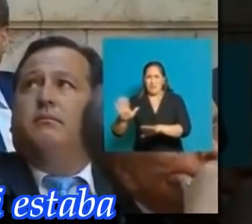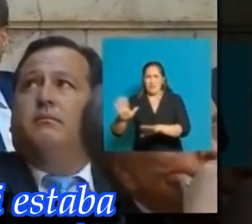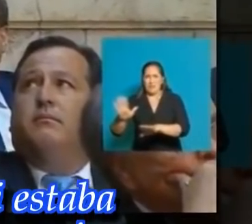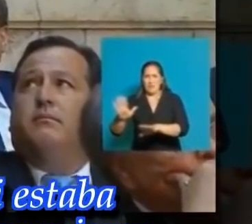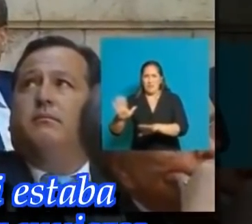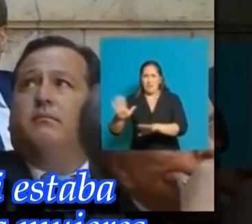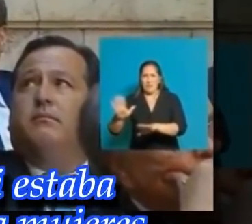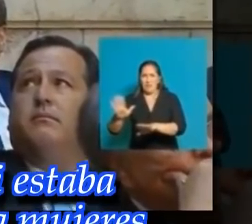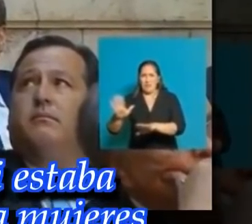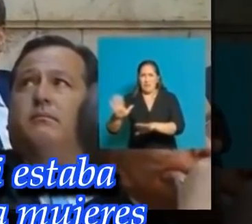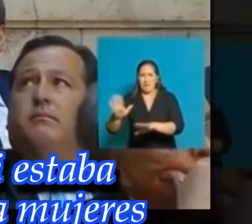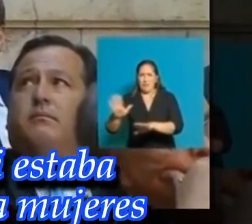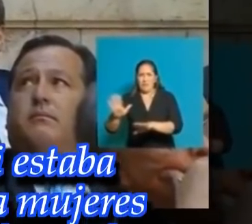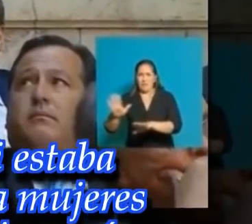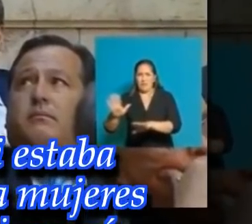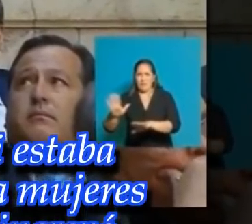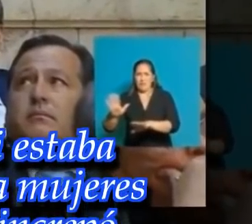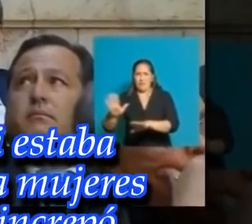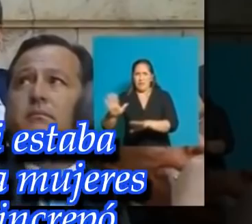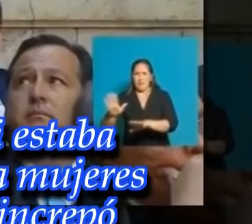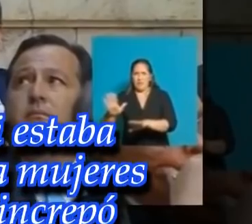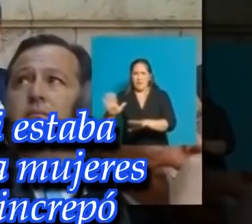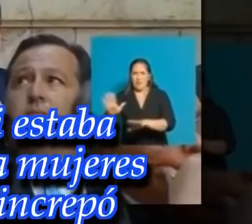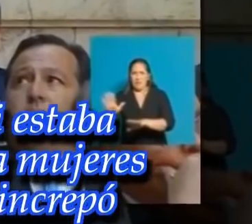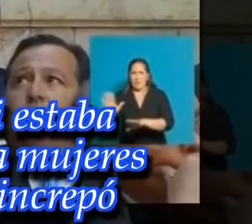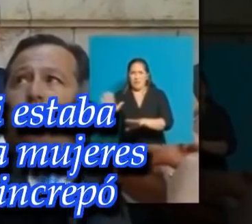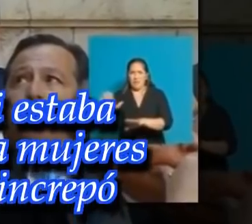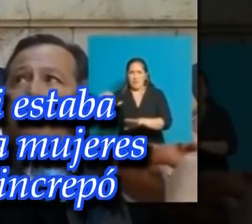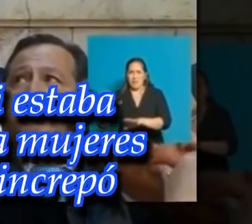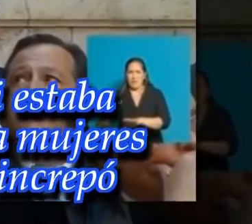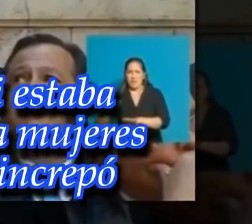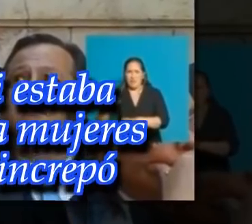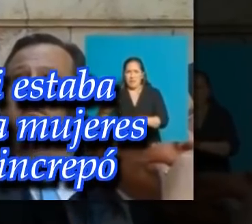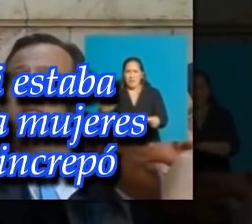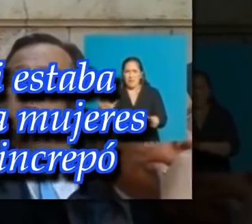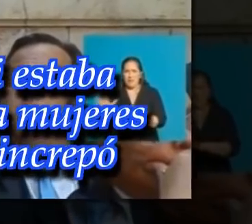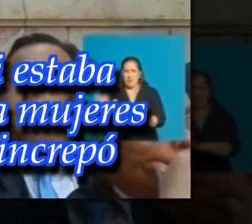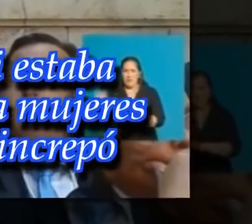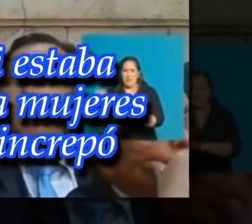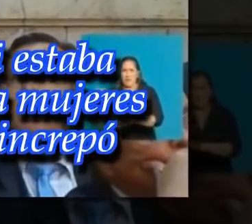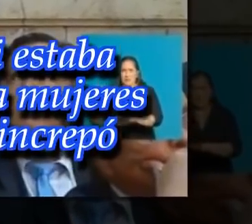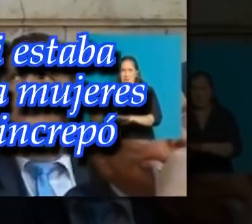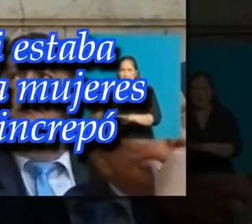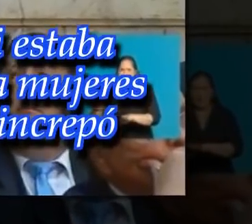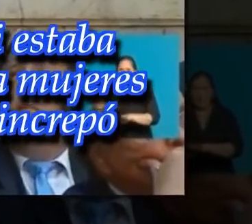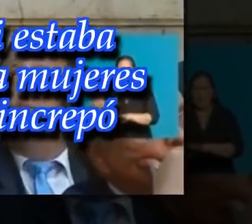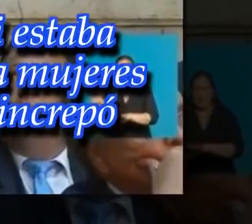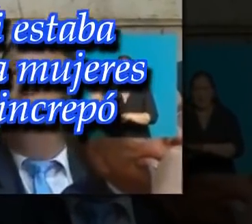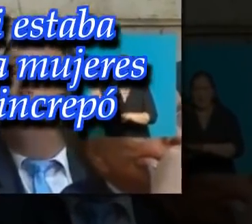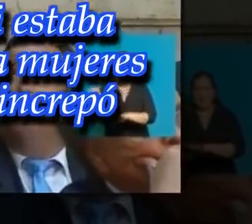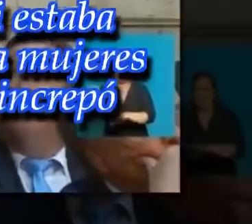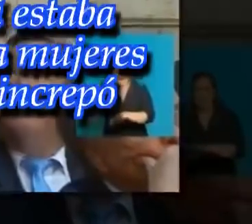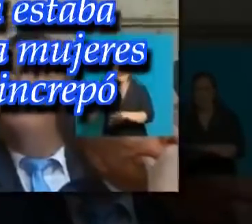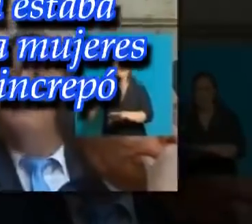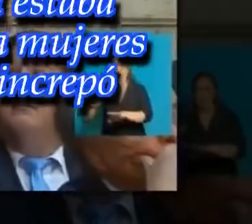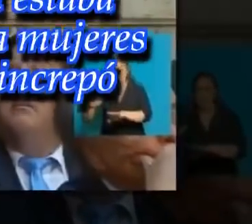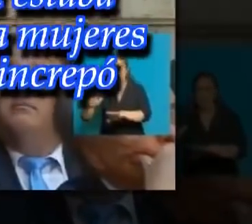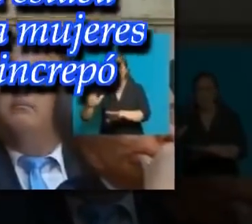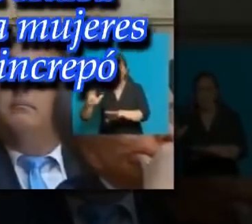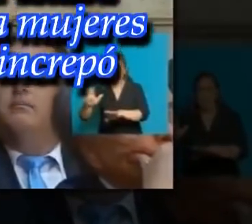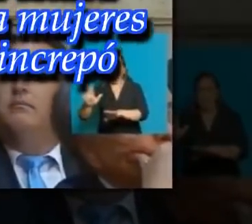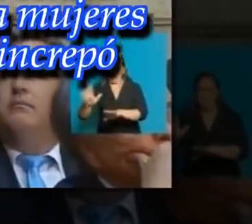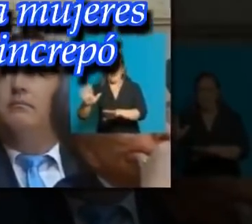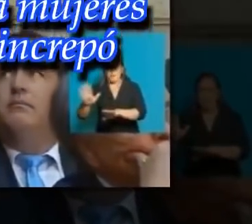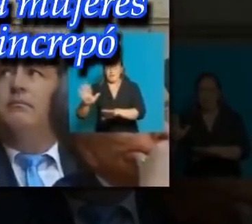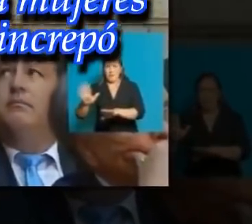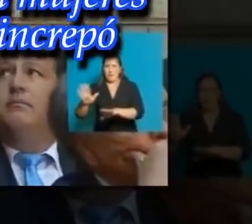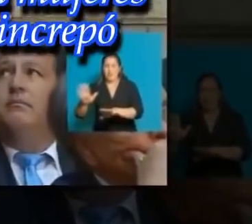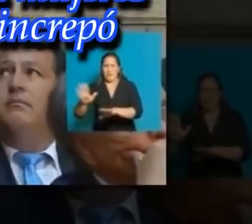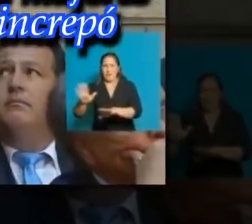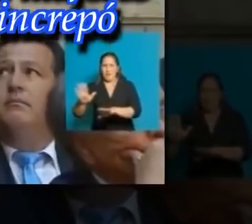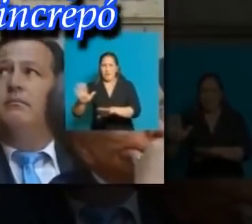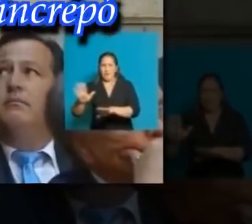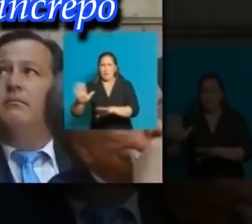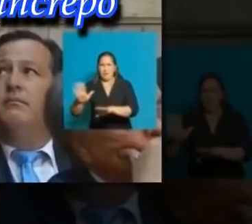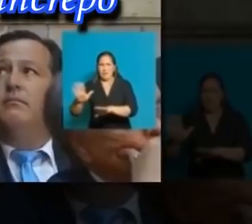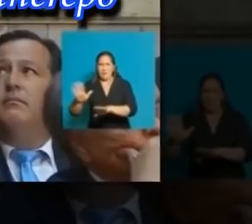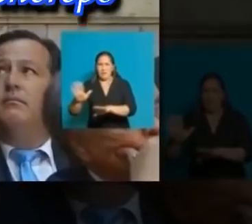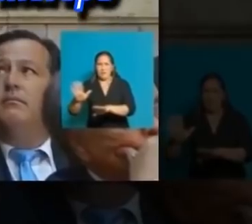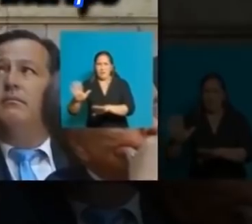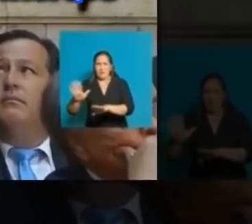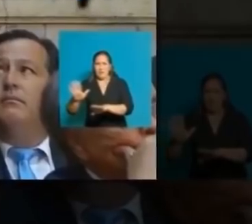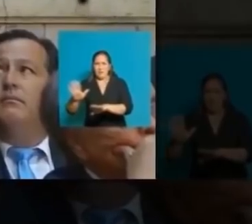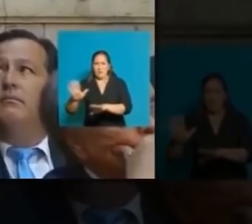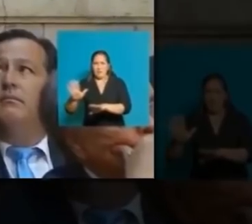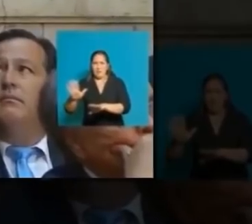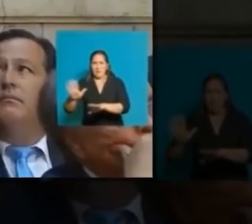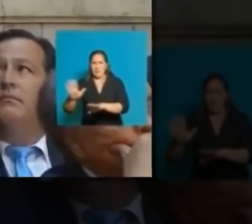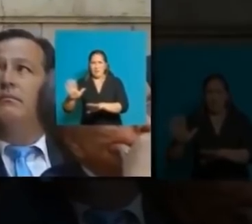El presidente Mauricio Macri estaba hablando de los crímenes contra mujeres y niños cuando una mujer lo increpó desde